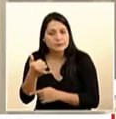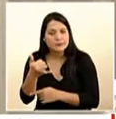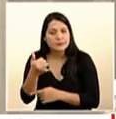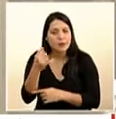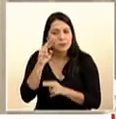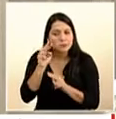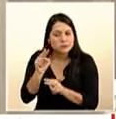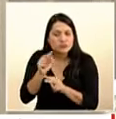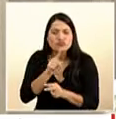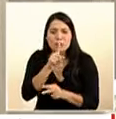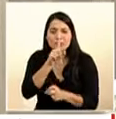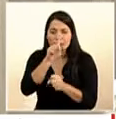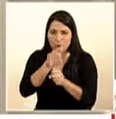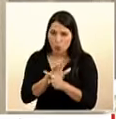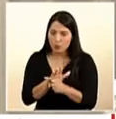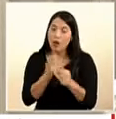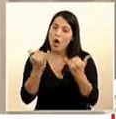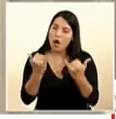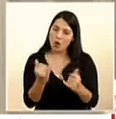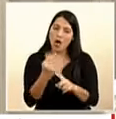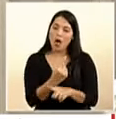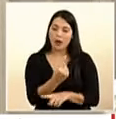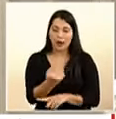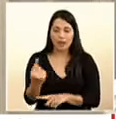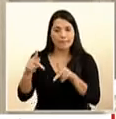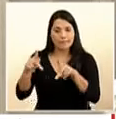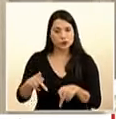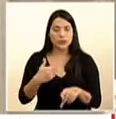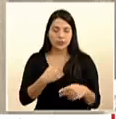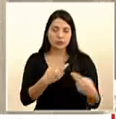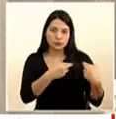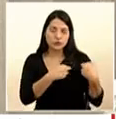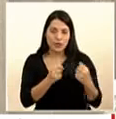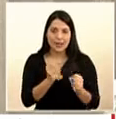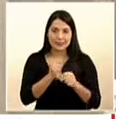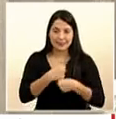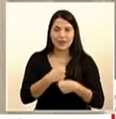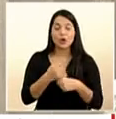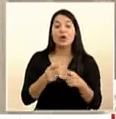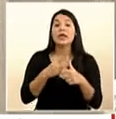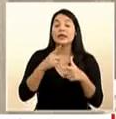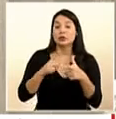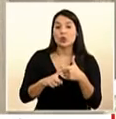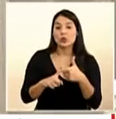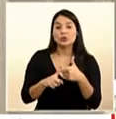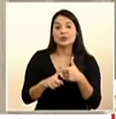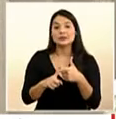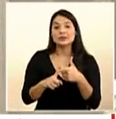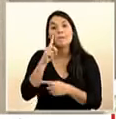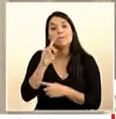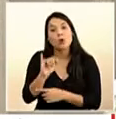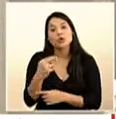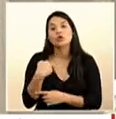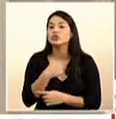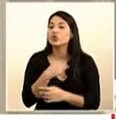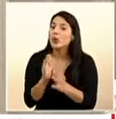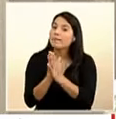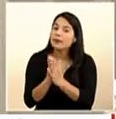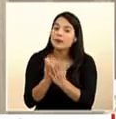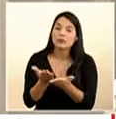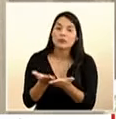de cada persona también de hacerlo y por eso también hemos pedido incluso el recrudecimiento de las multas en la ley general de salud